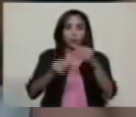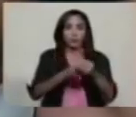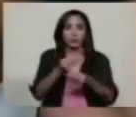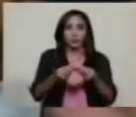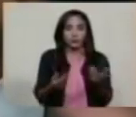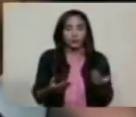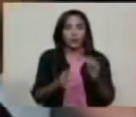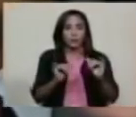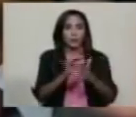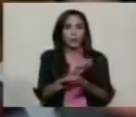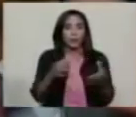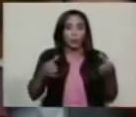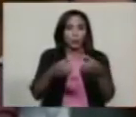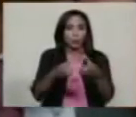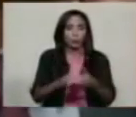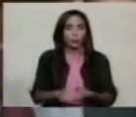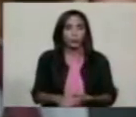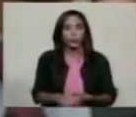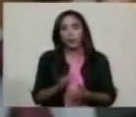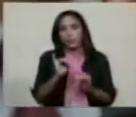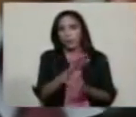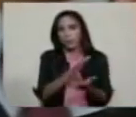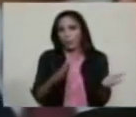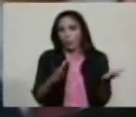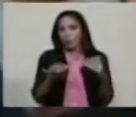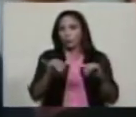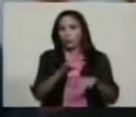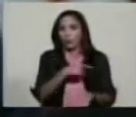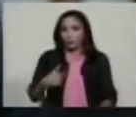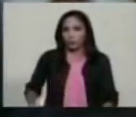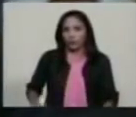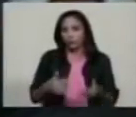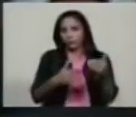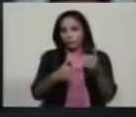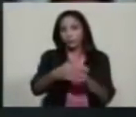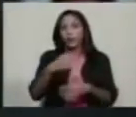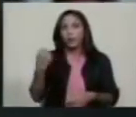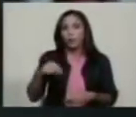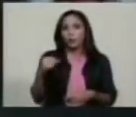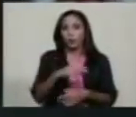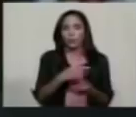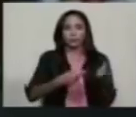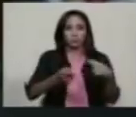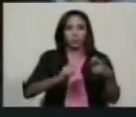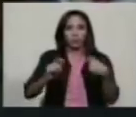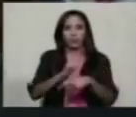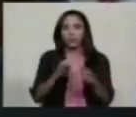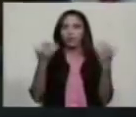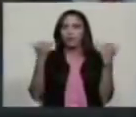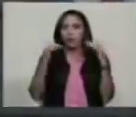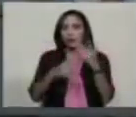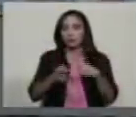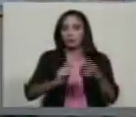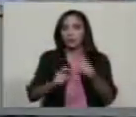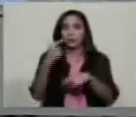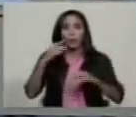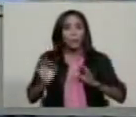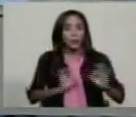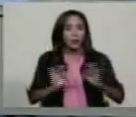China en el transcurso de los primeros días de noviembre. Allí nos estamos